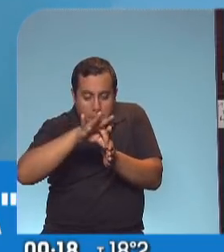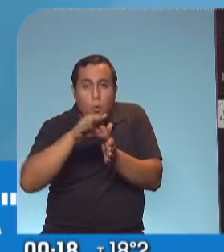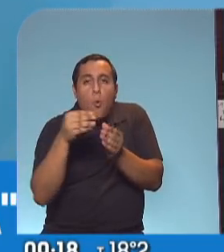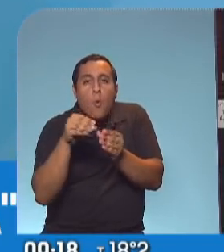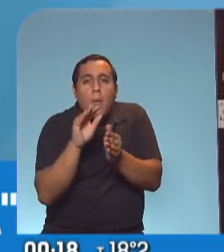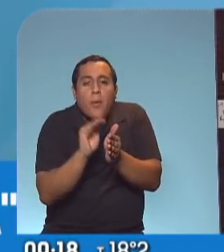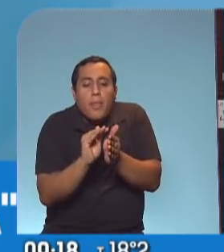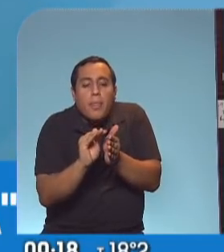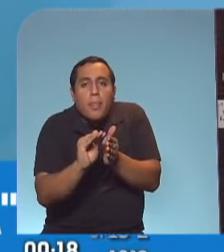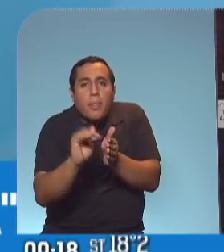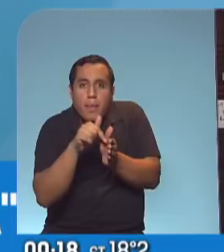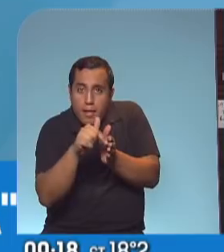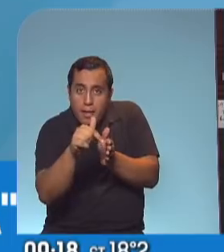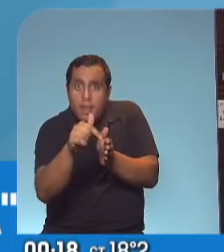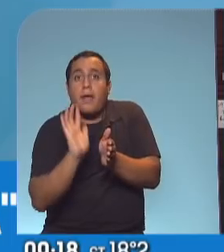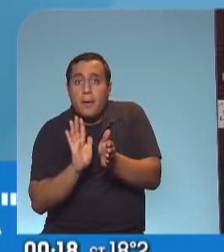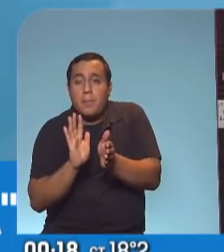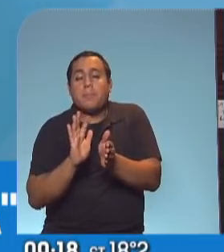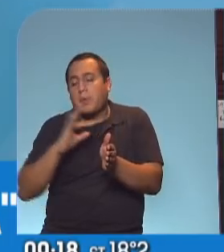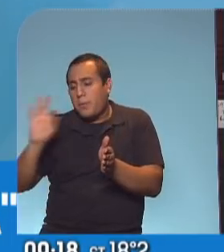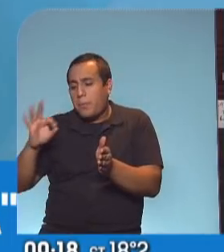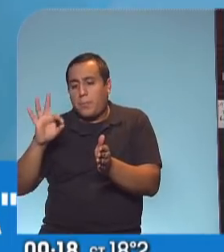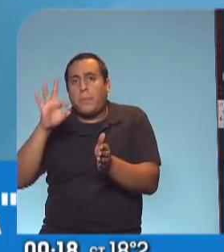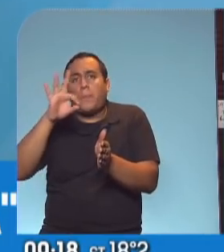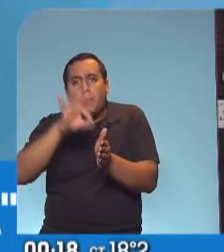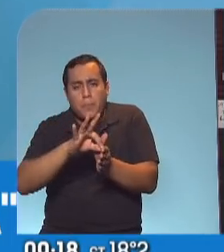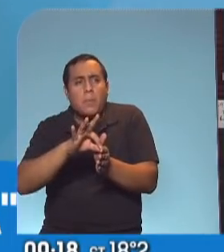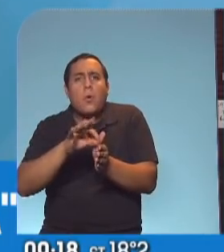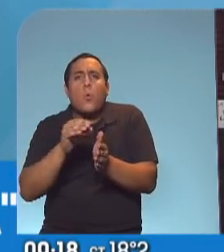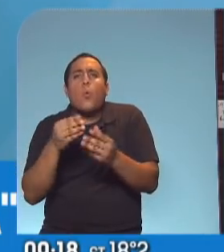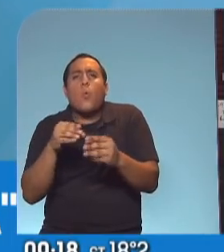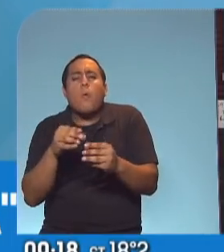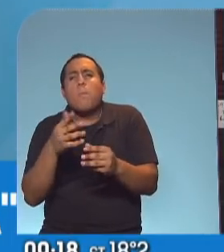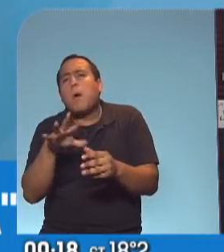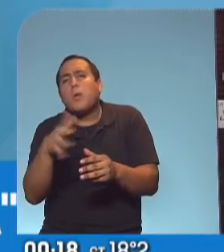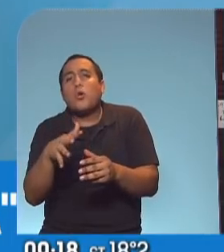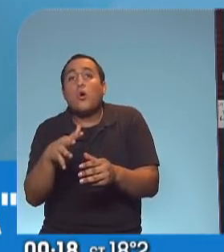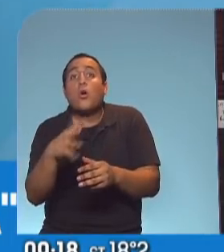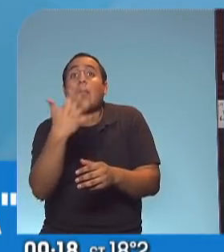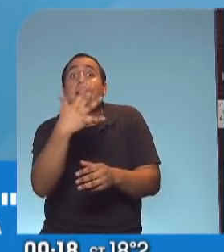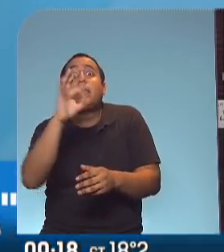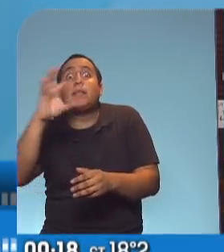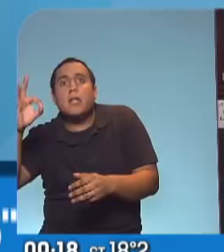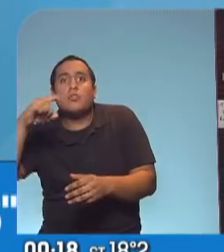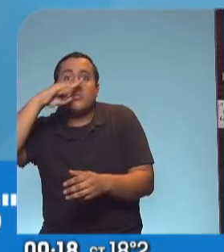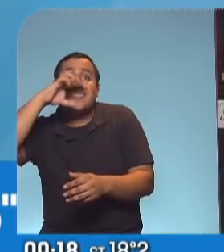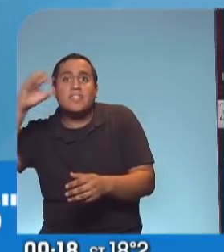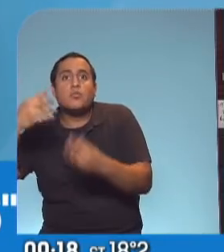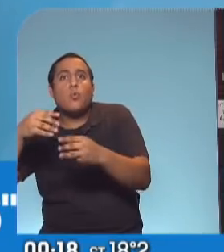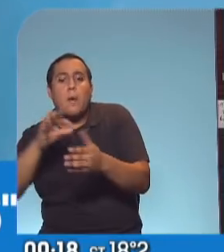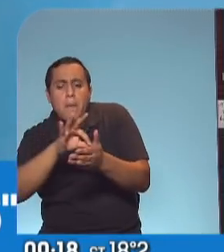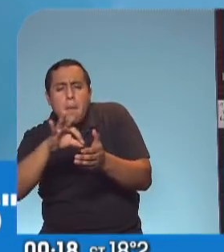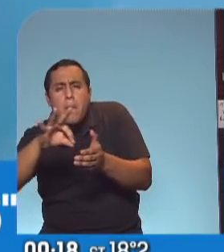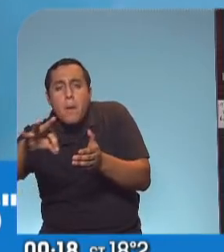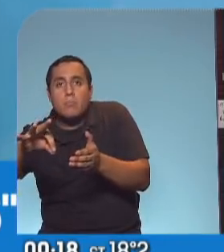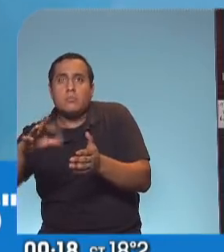ciclo de vida útil ovipone, pone más o menos entre 500 y 700 huevos. Entonces relevemos la